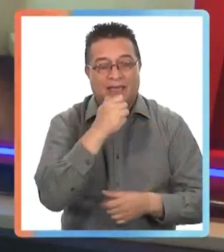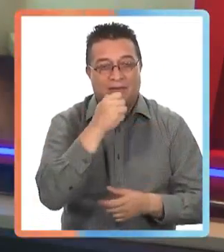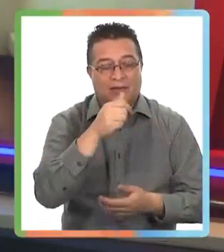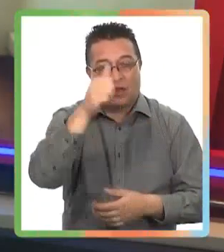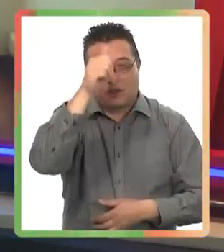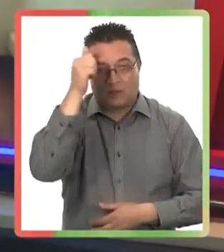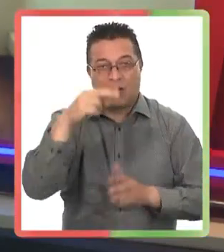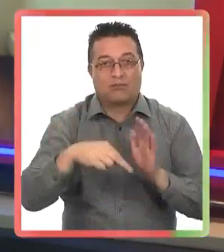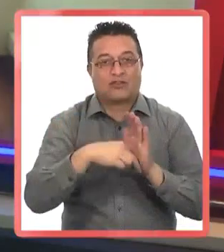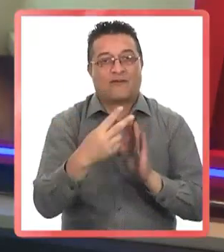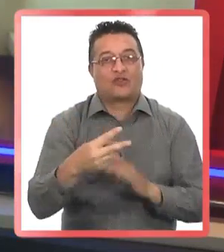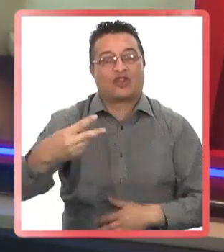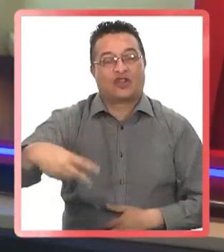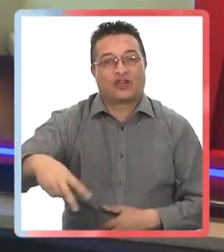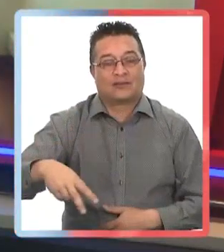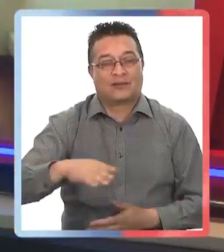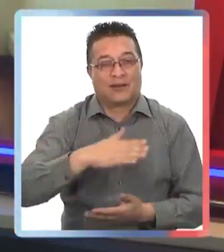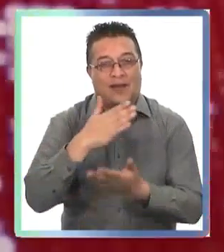pronto.